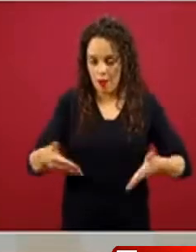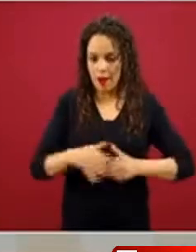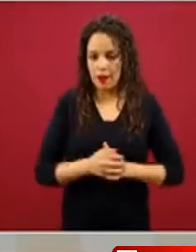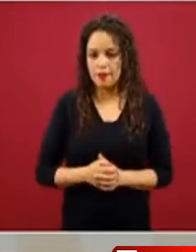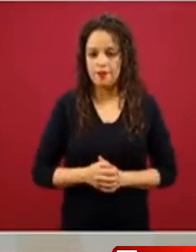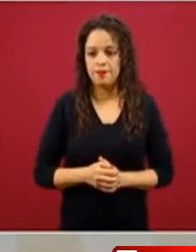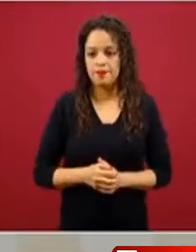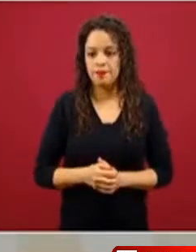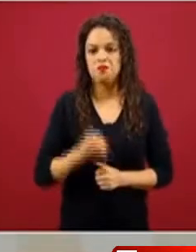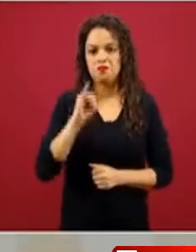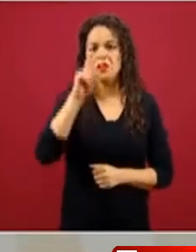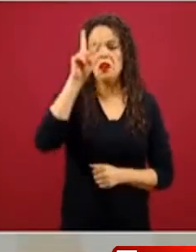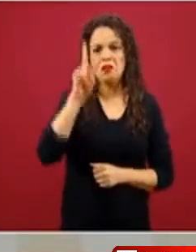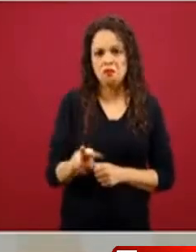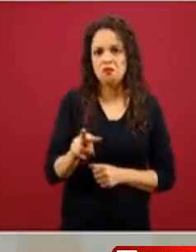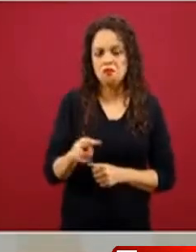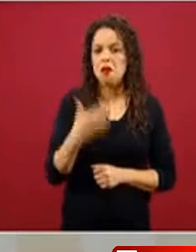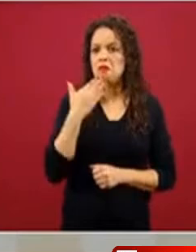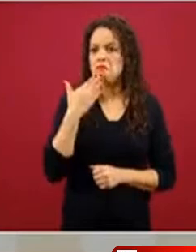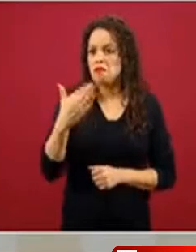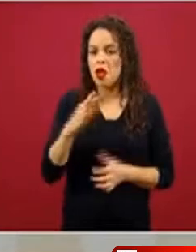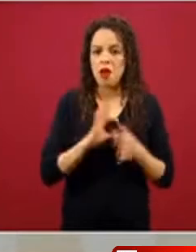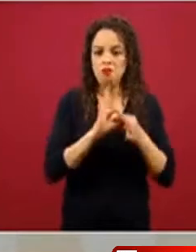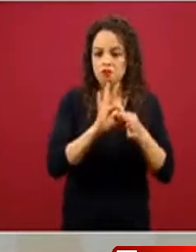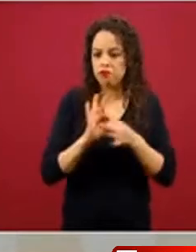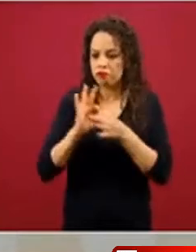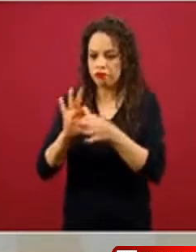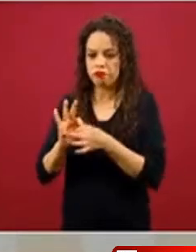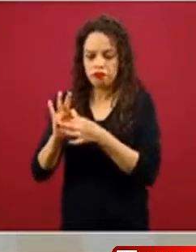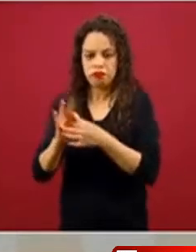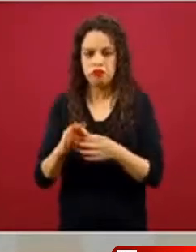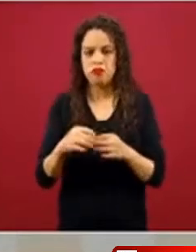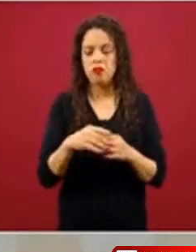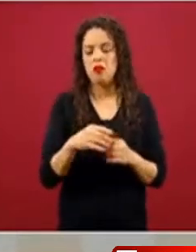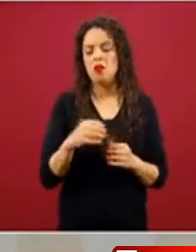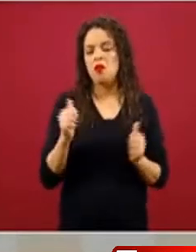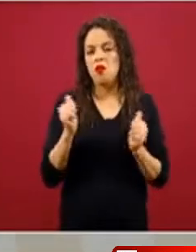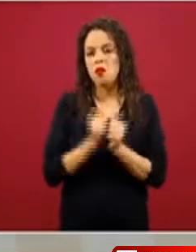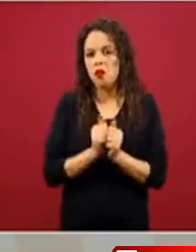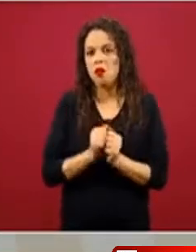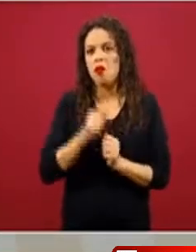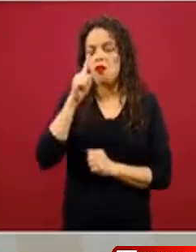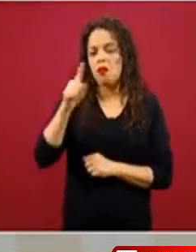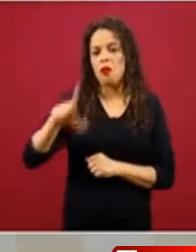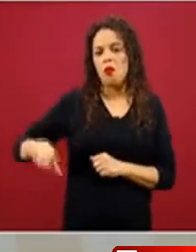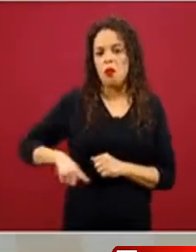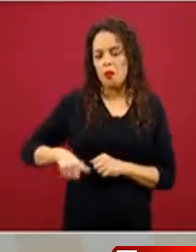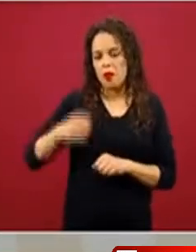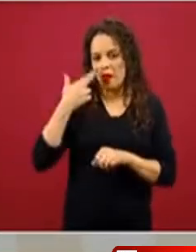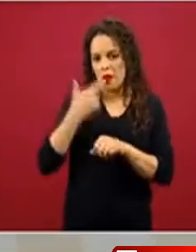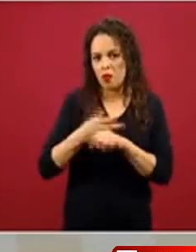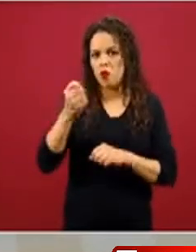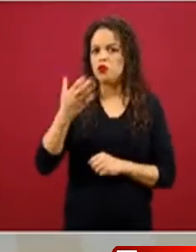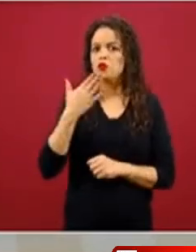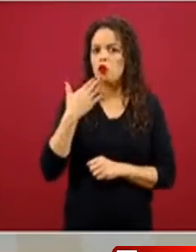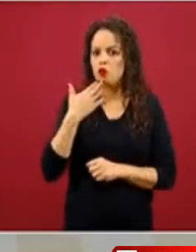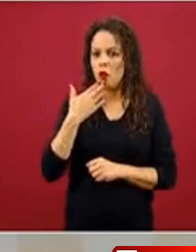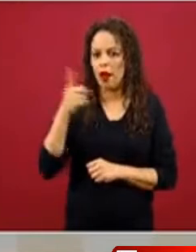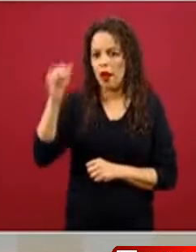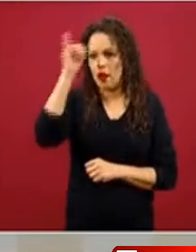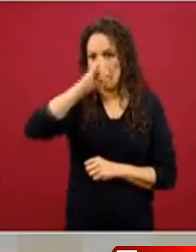Reiteramos que ha sido muy satisfactoria la relación con todos los gobernadores, la gobernadora de Sonora, la jefa de gobierno también,